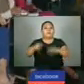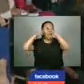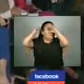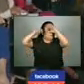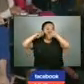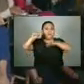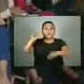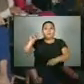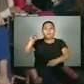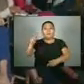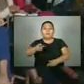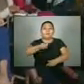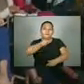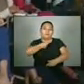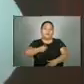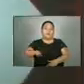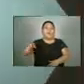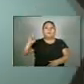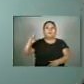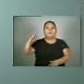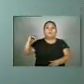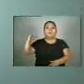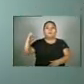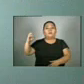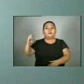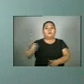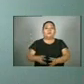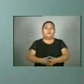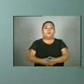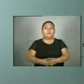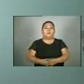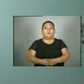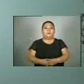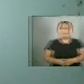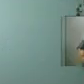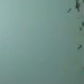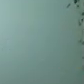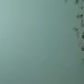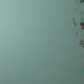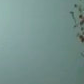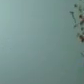Juan Castellanos, este es un informe de Rocío Cruz para Noticiero Hechos.